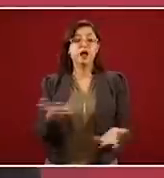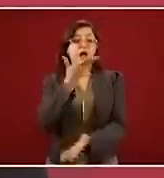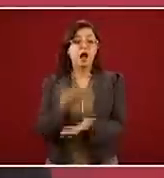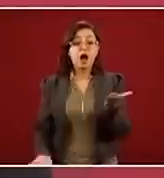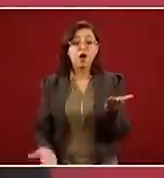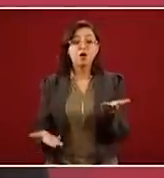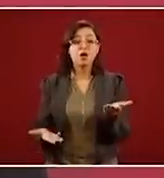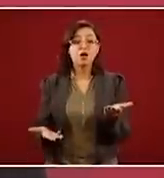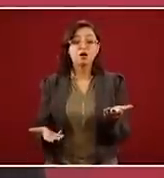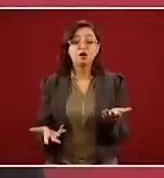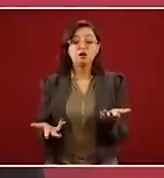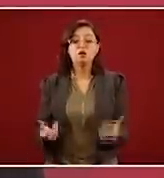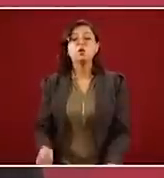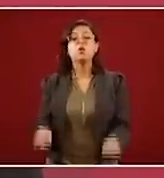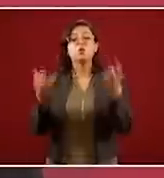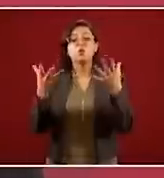ahora?